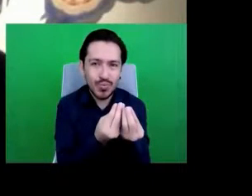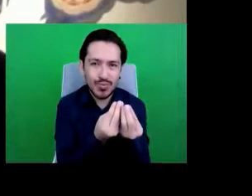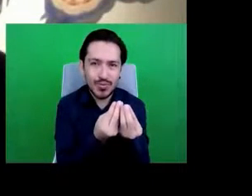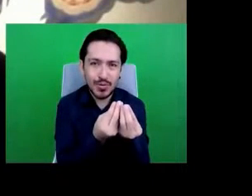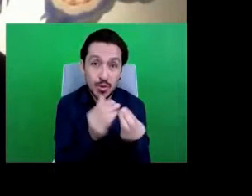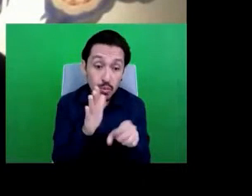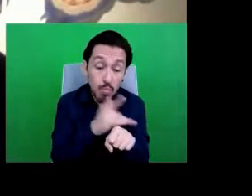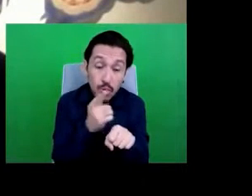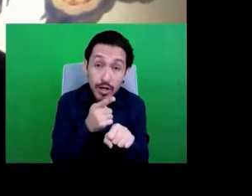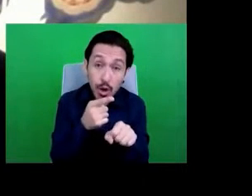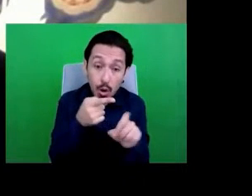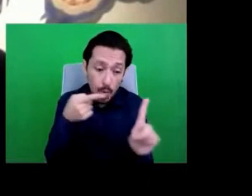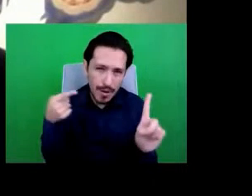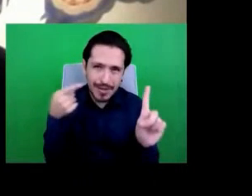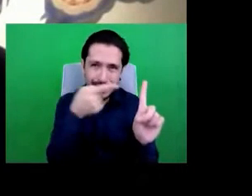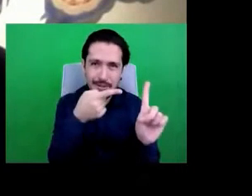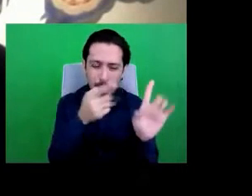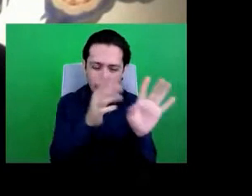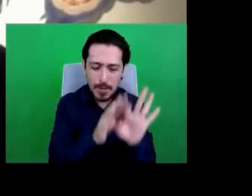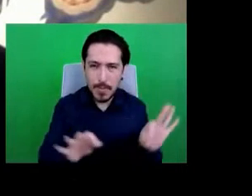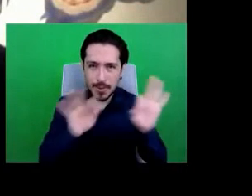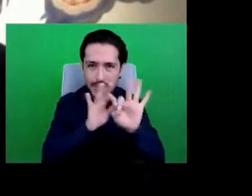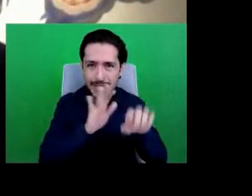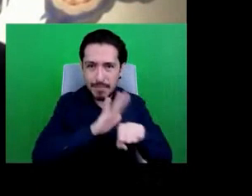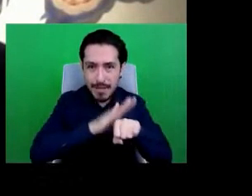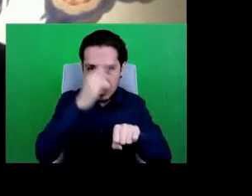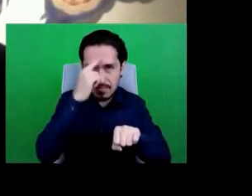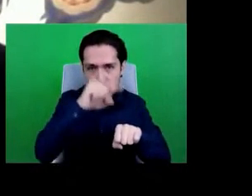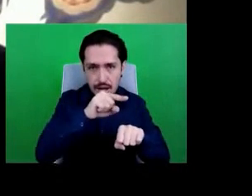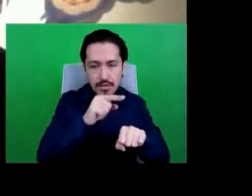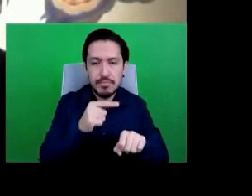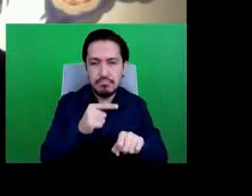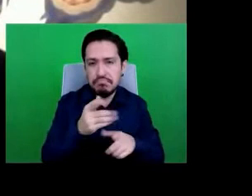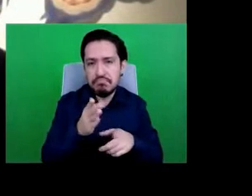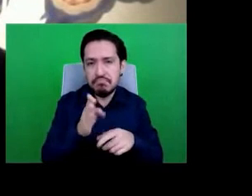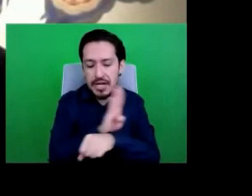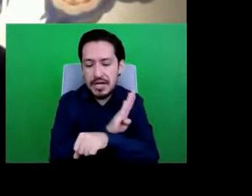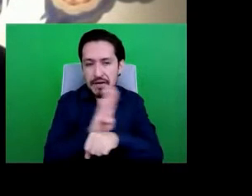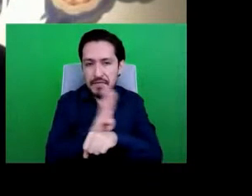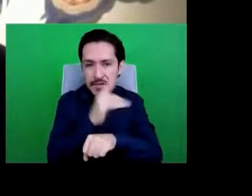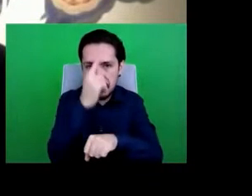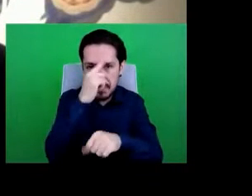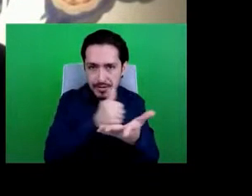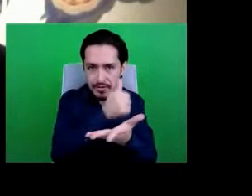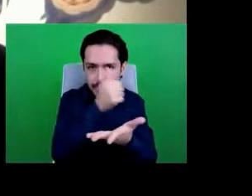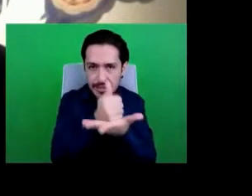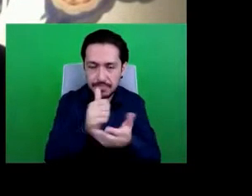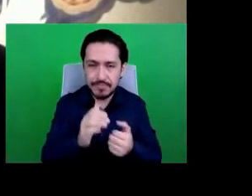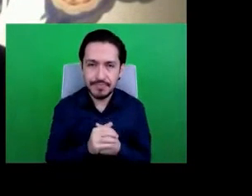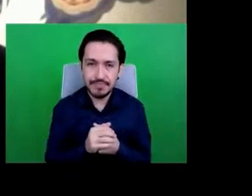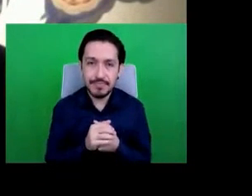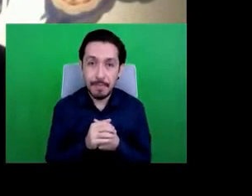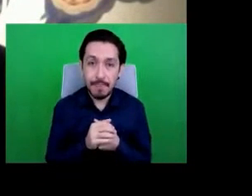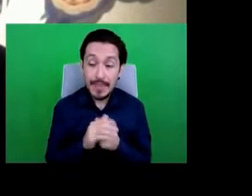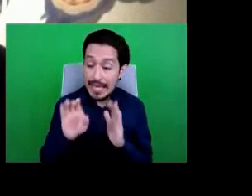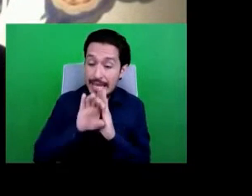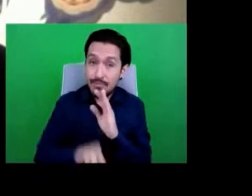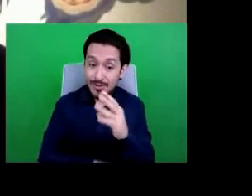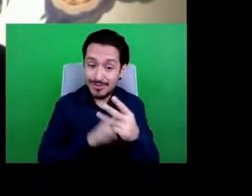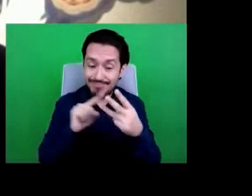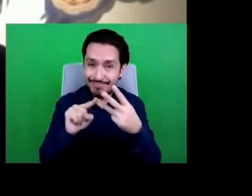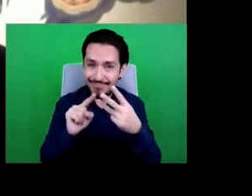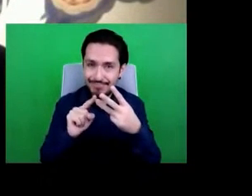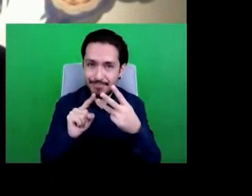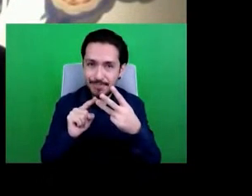de la vida de la ciudad. Ahora les daré el tercer ejemplo. El Consejo de las Artes